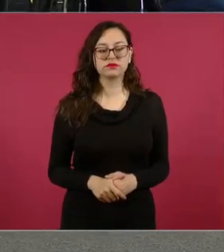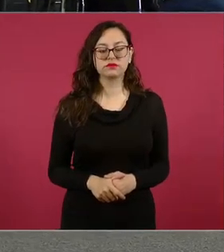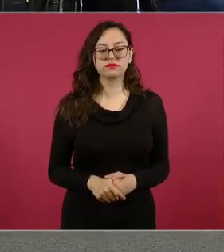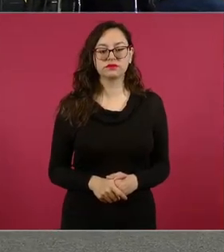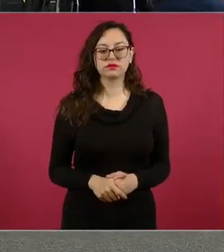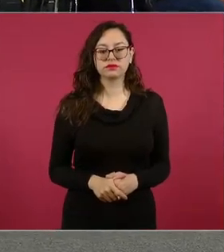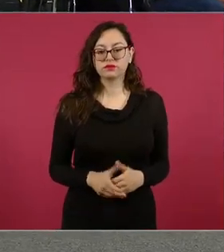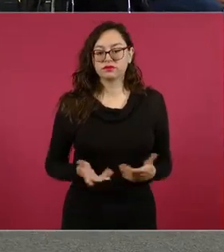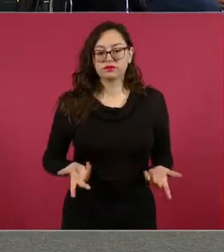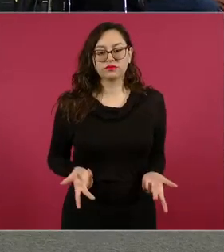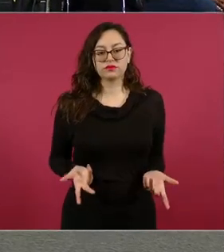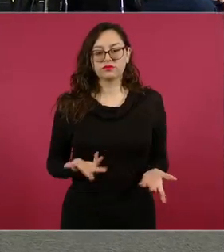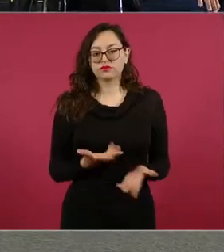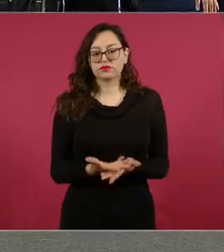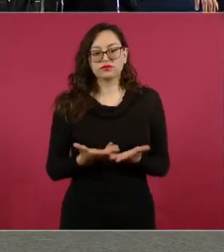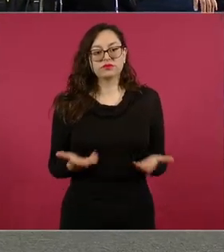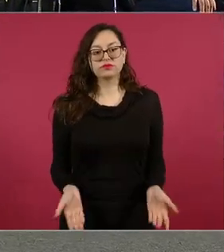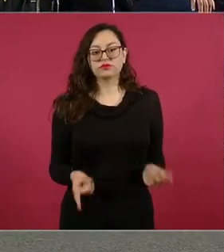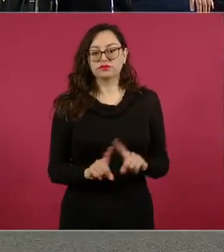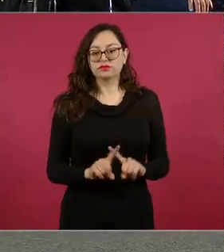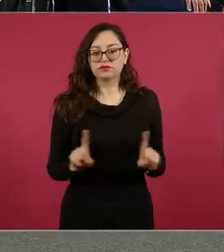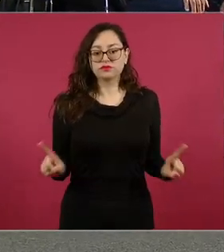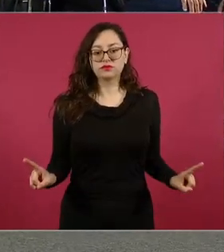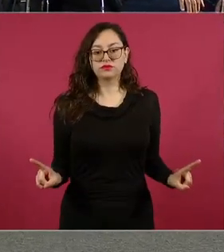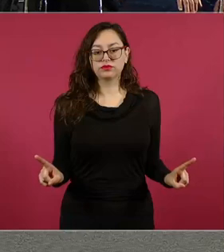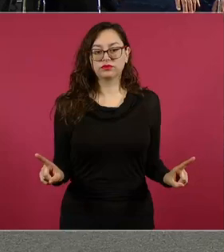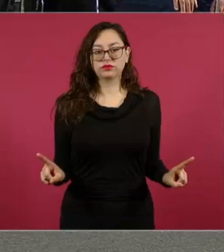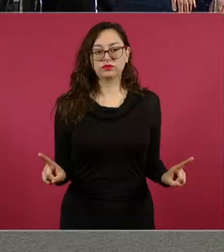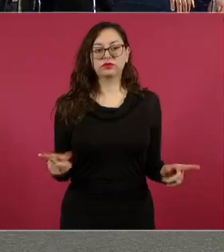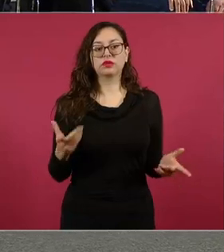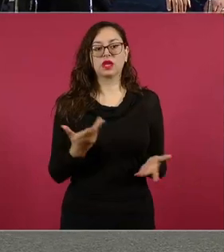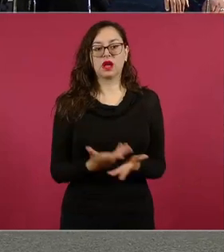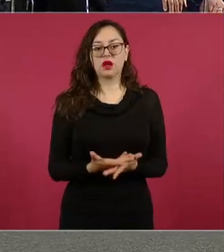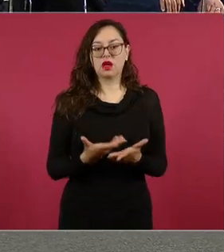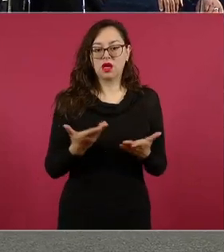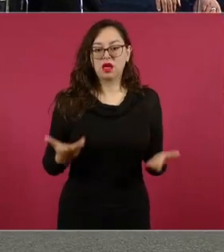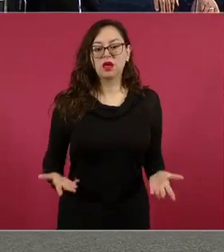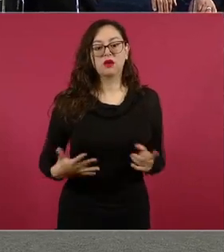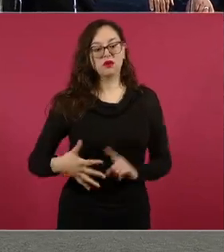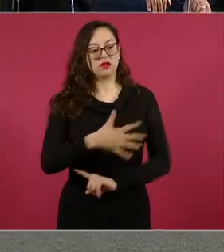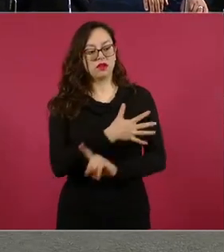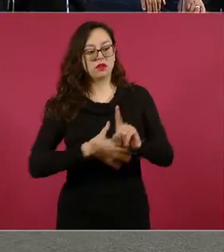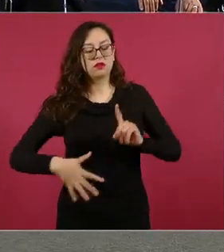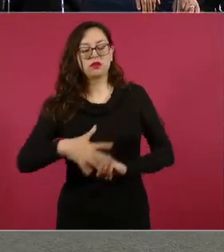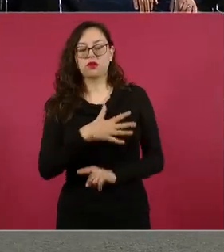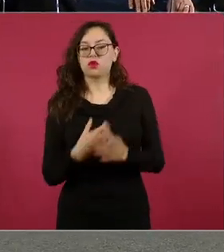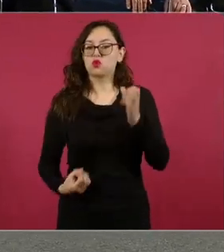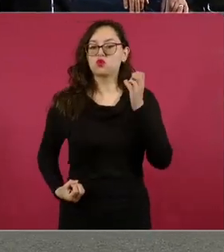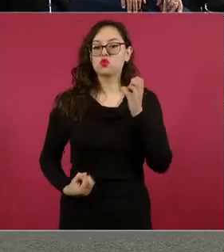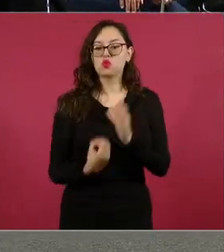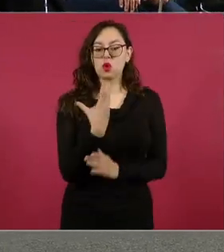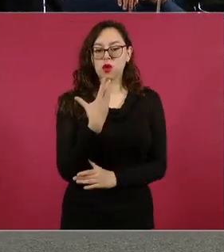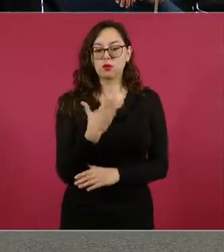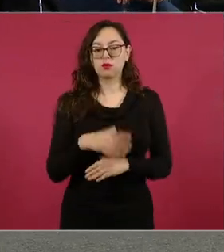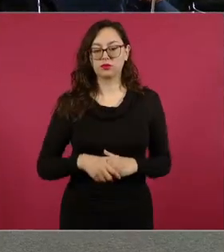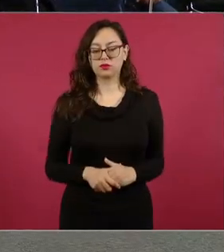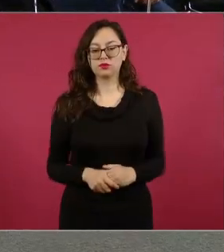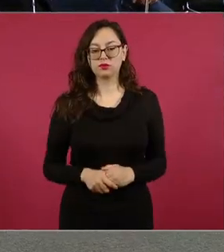Ya eso no, ya eso es otra, ya es otra realidad, y no hace